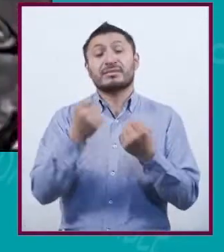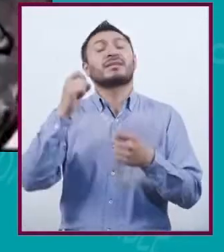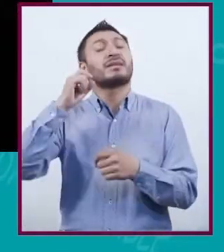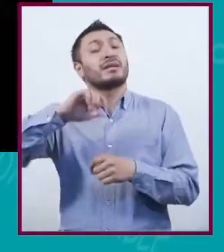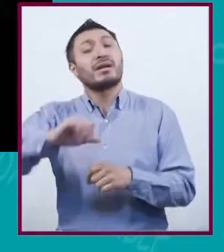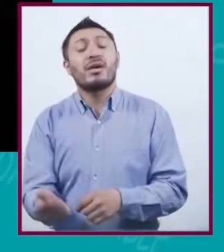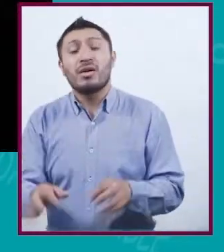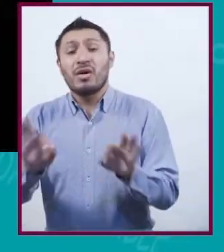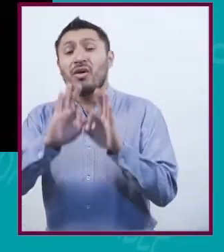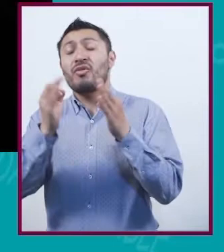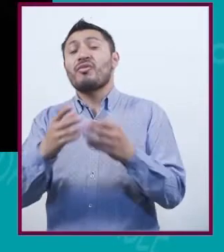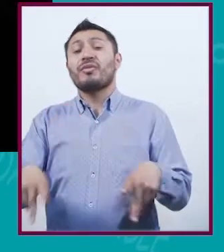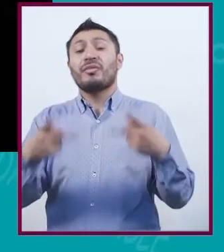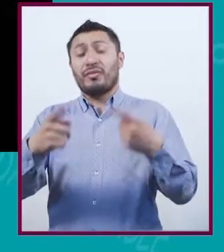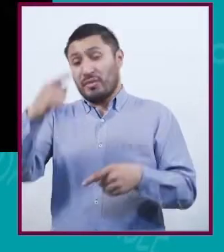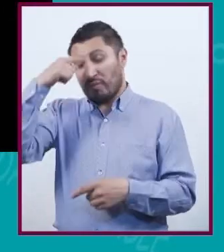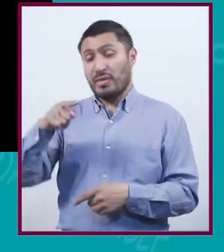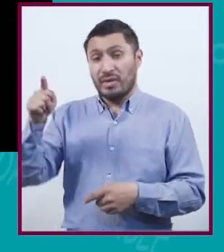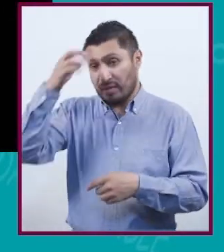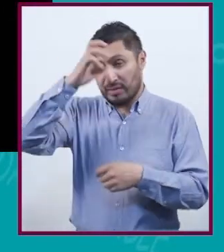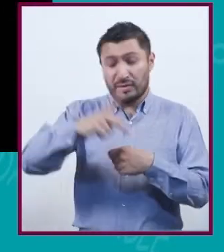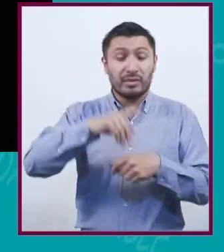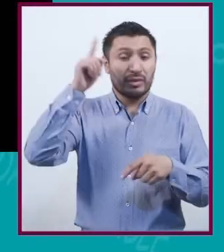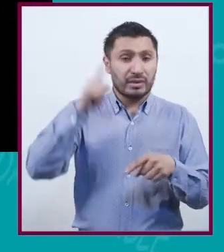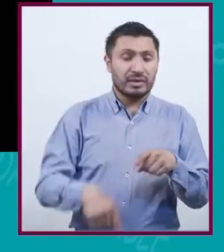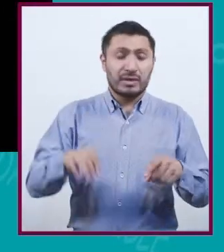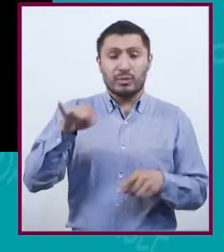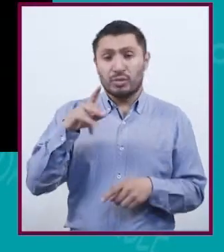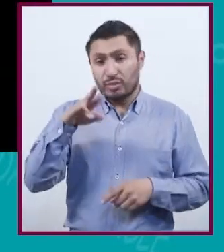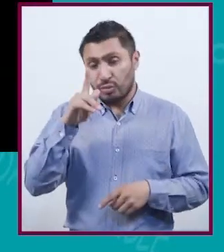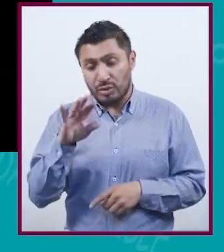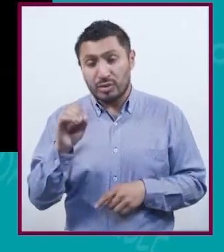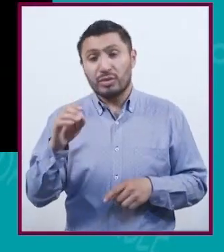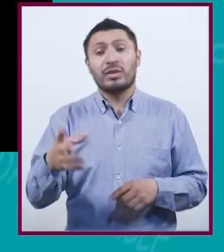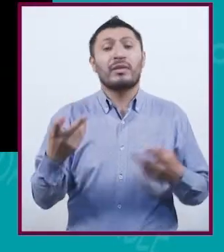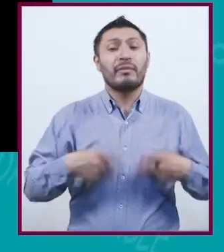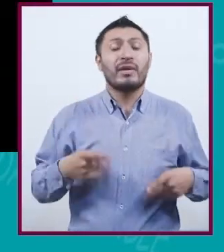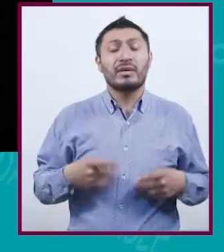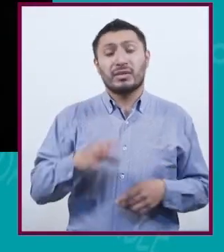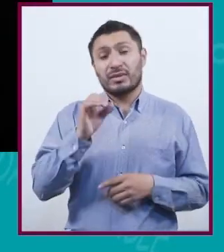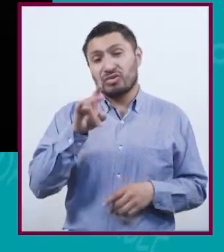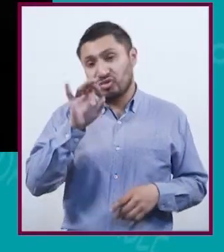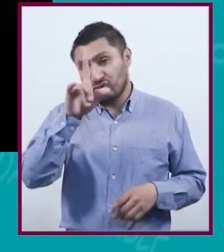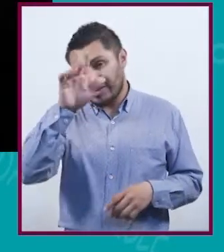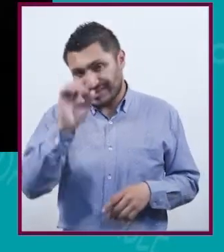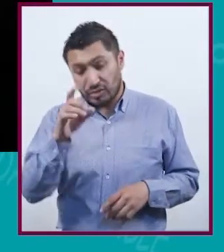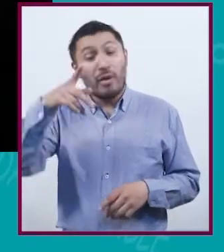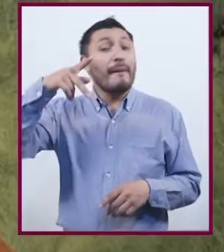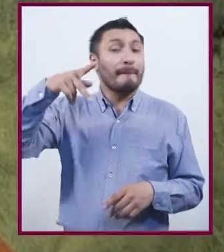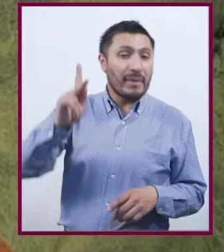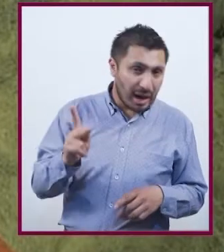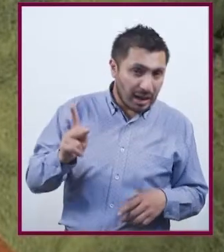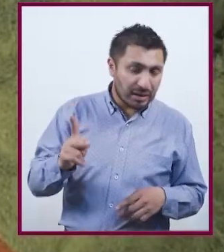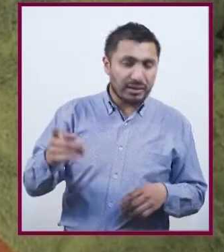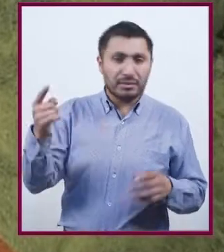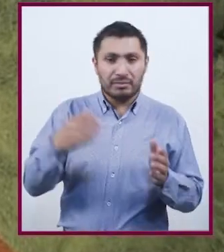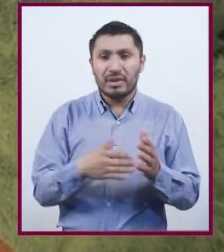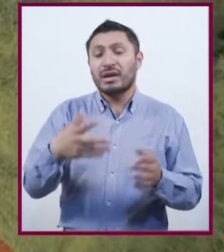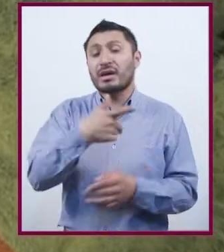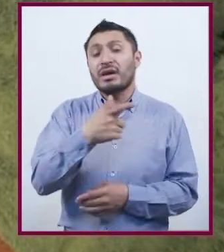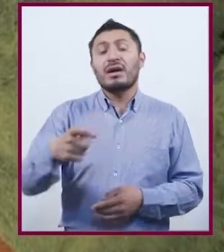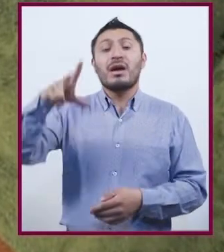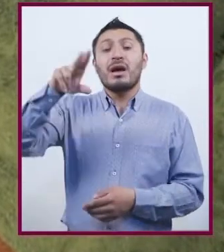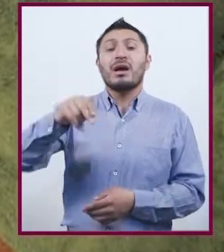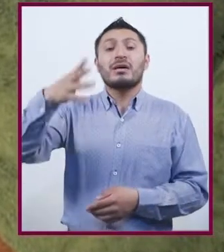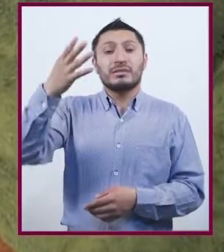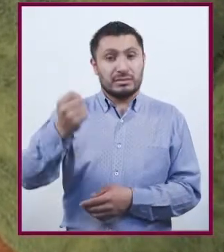intermediarios, recuperar las concesiones otorgadas a países europeos y desarticular el monopolio de los miembros del consulado.